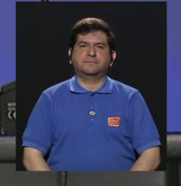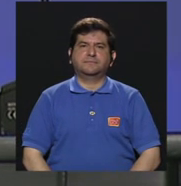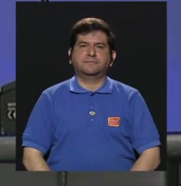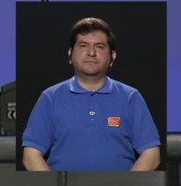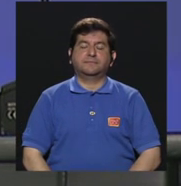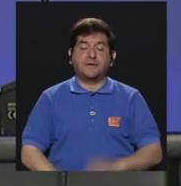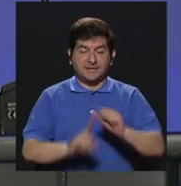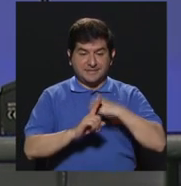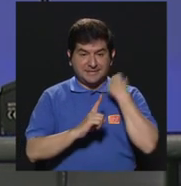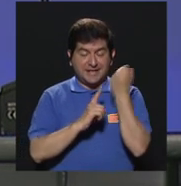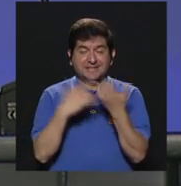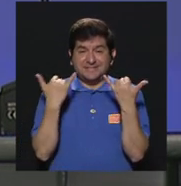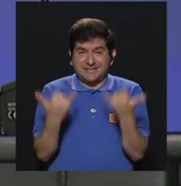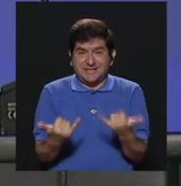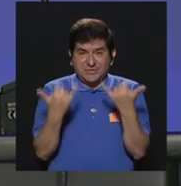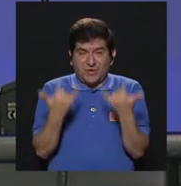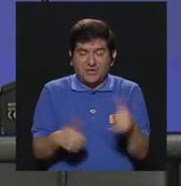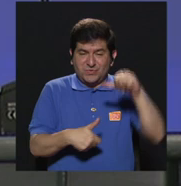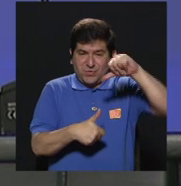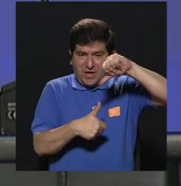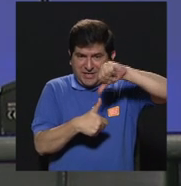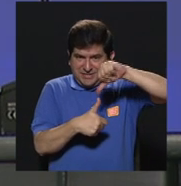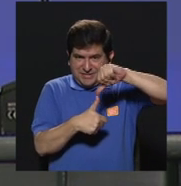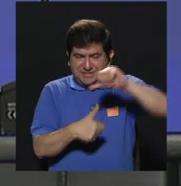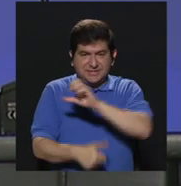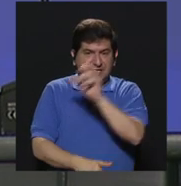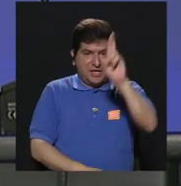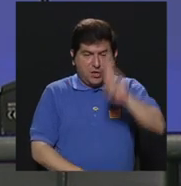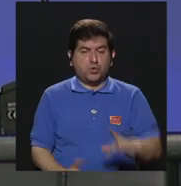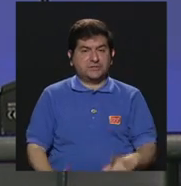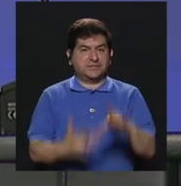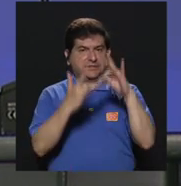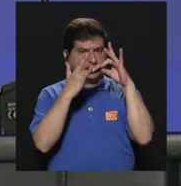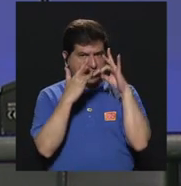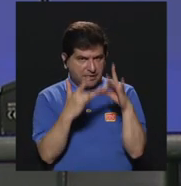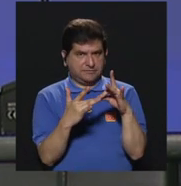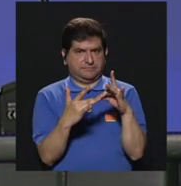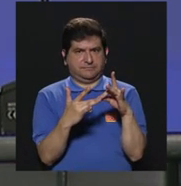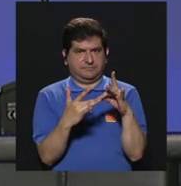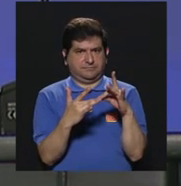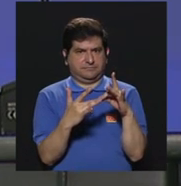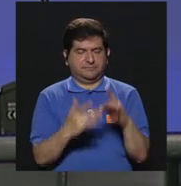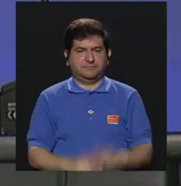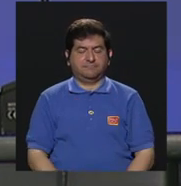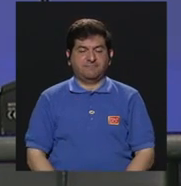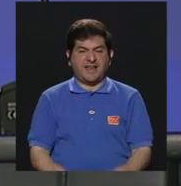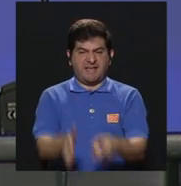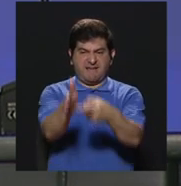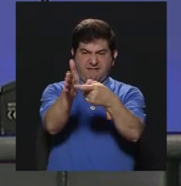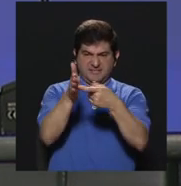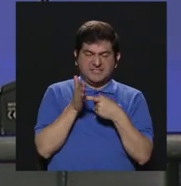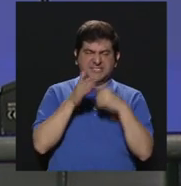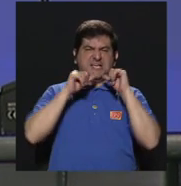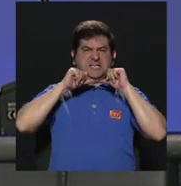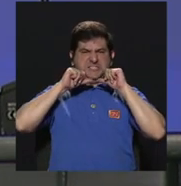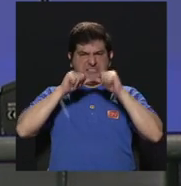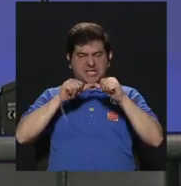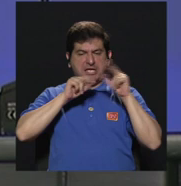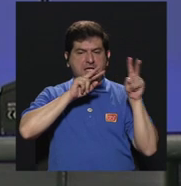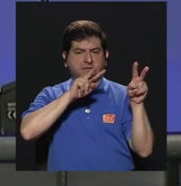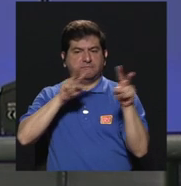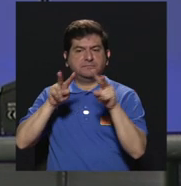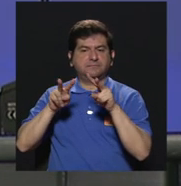Las circunstancias actuales de Centroamérica y de Costa Rica en particular nos exigen continuar con la